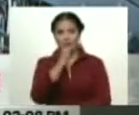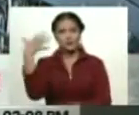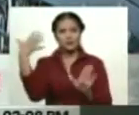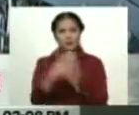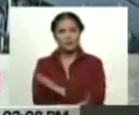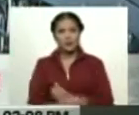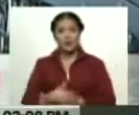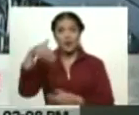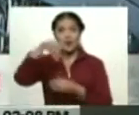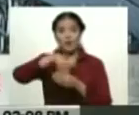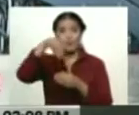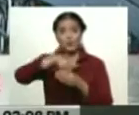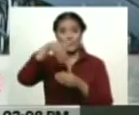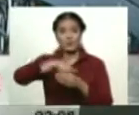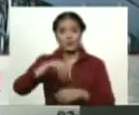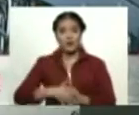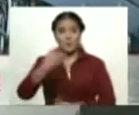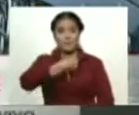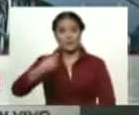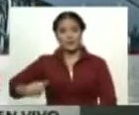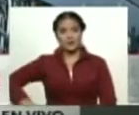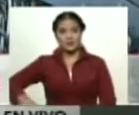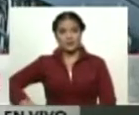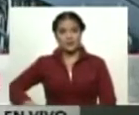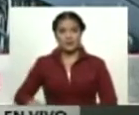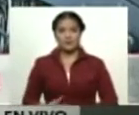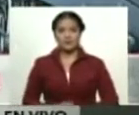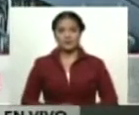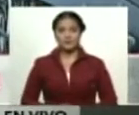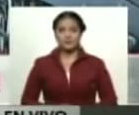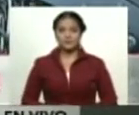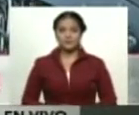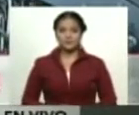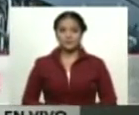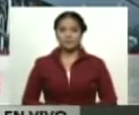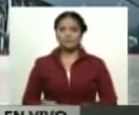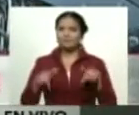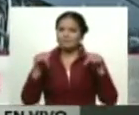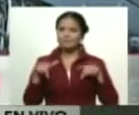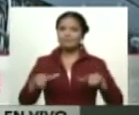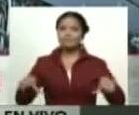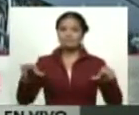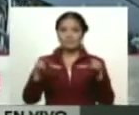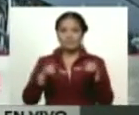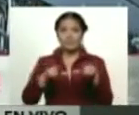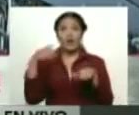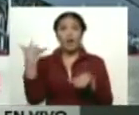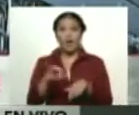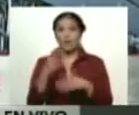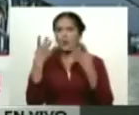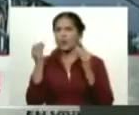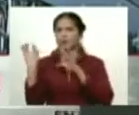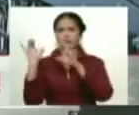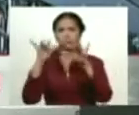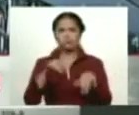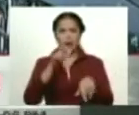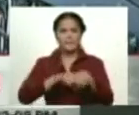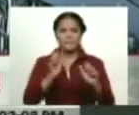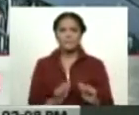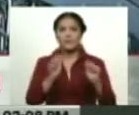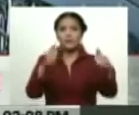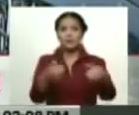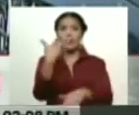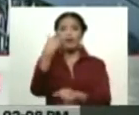ser el acto de votación del presidente de la República. Este centro de votación, bueno, ha tenido actividades aproximadamente a las 3 de la